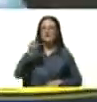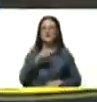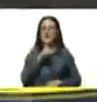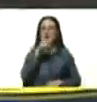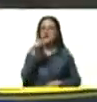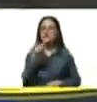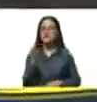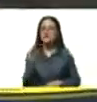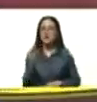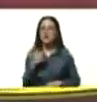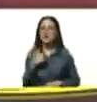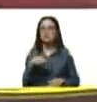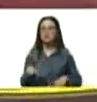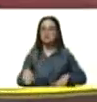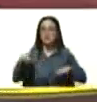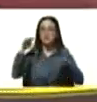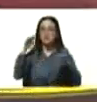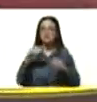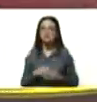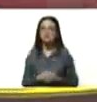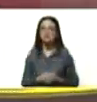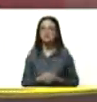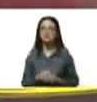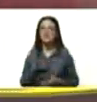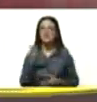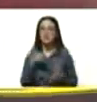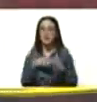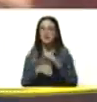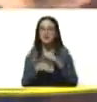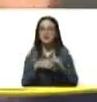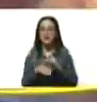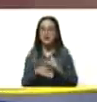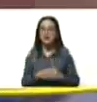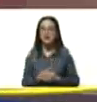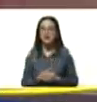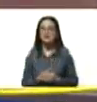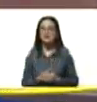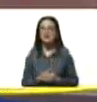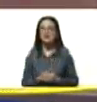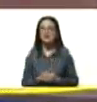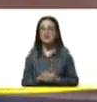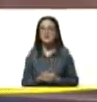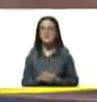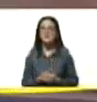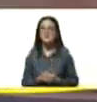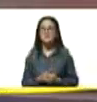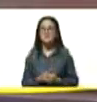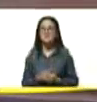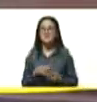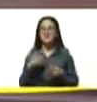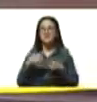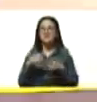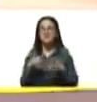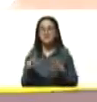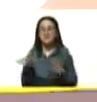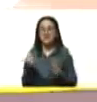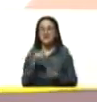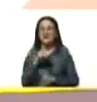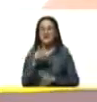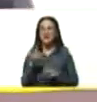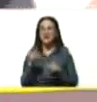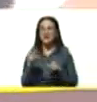esta estación, por sus 5 costados, sus 5 entradas, sus 5 entradas, como la esquina de la Bolsa, como la esquina de la